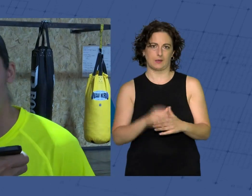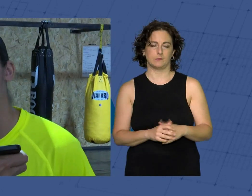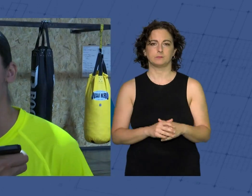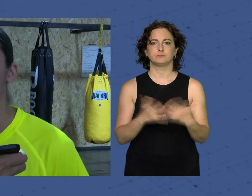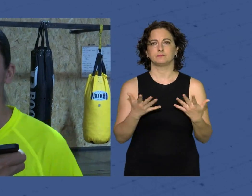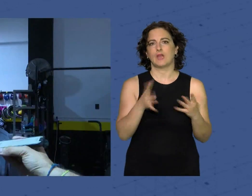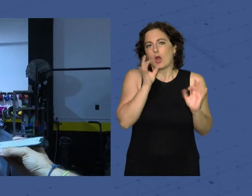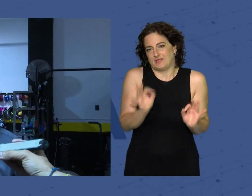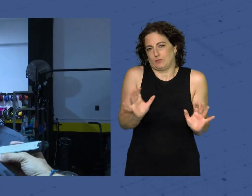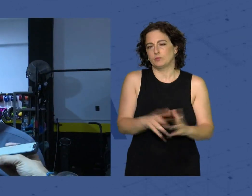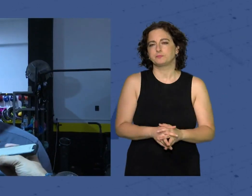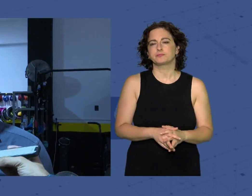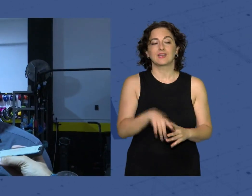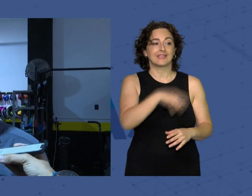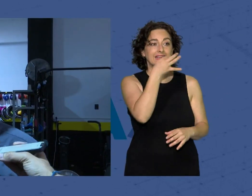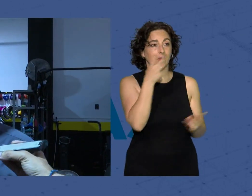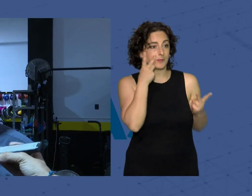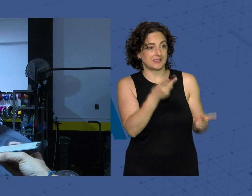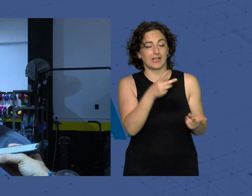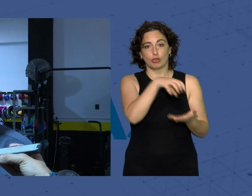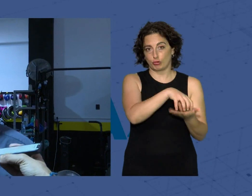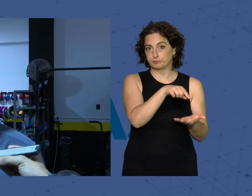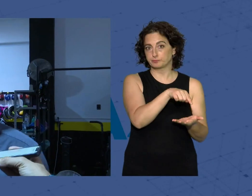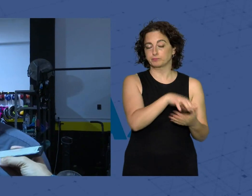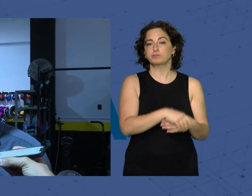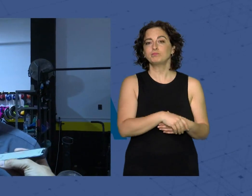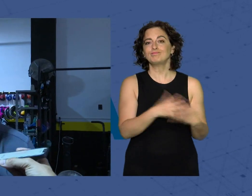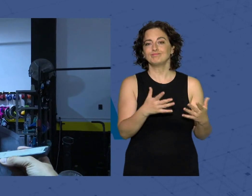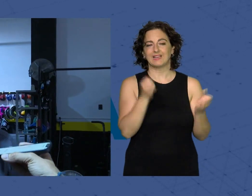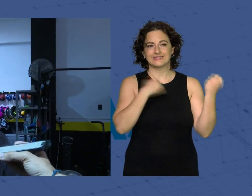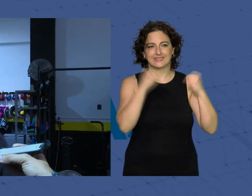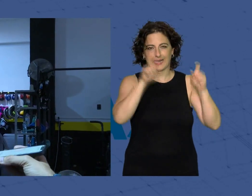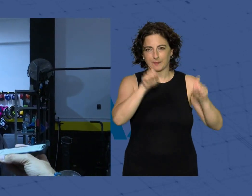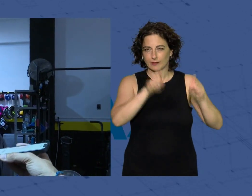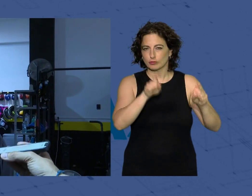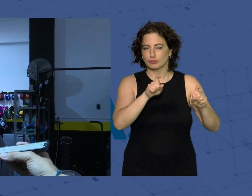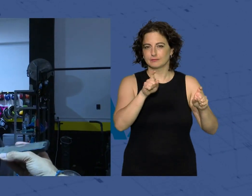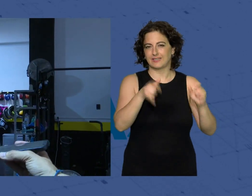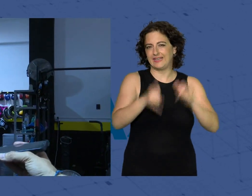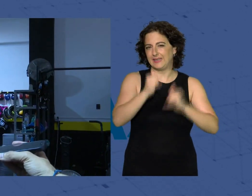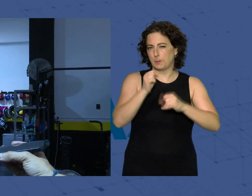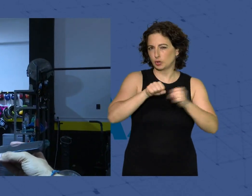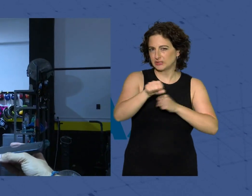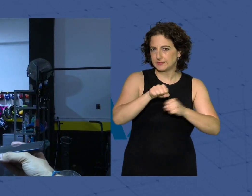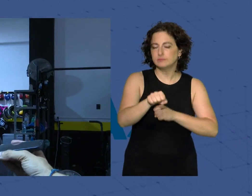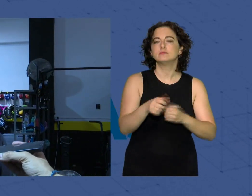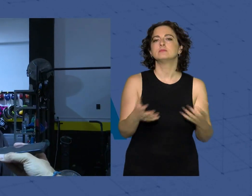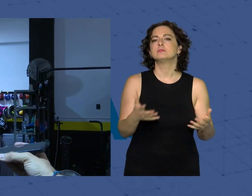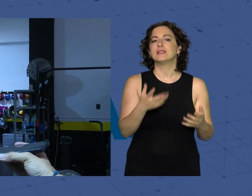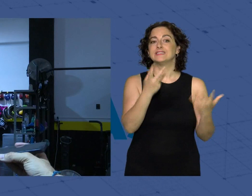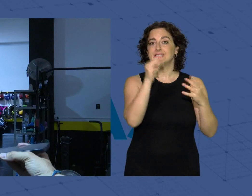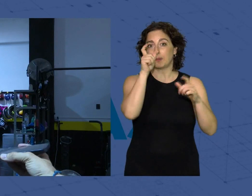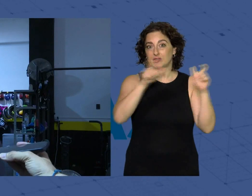activos ahora mismo. Y esta tarde pues estamos visitando el entrenamiento de kickboxing donde más de 70 personas